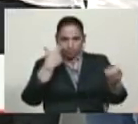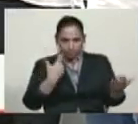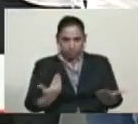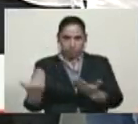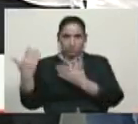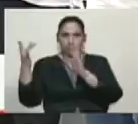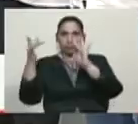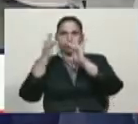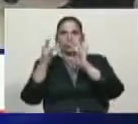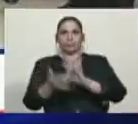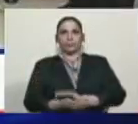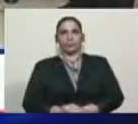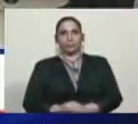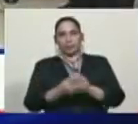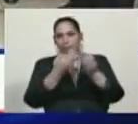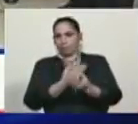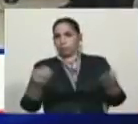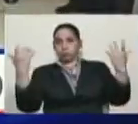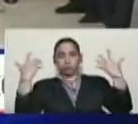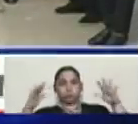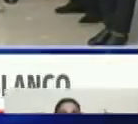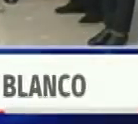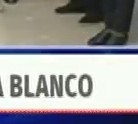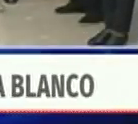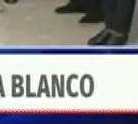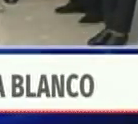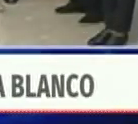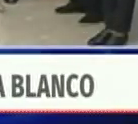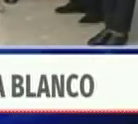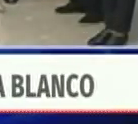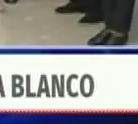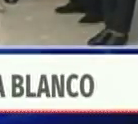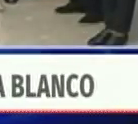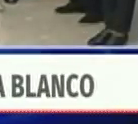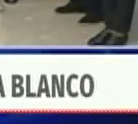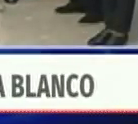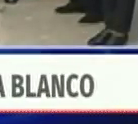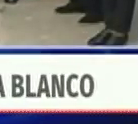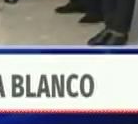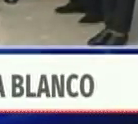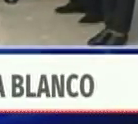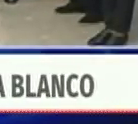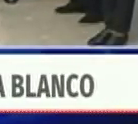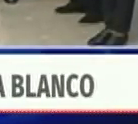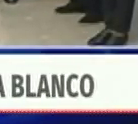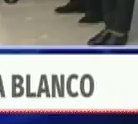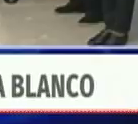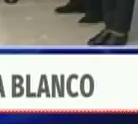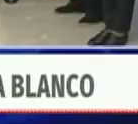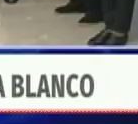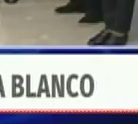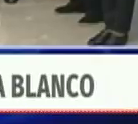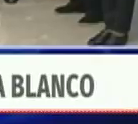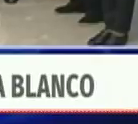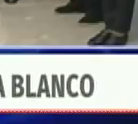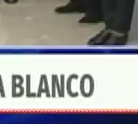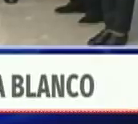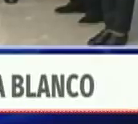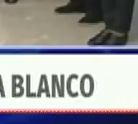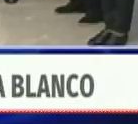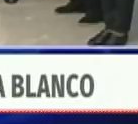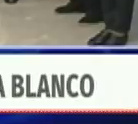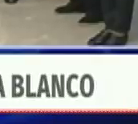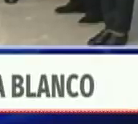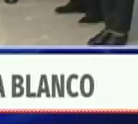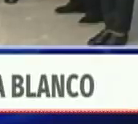presidente excelente damos un aplauso desde aquí maravilloso noticia para los vecinos de la candelaria